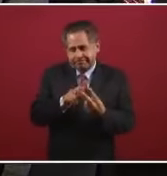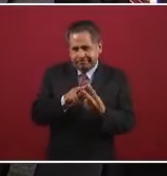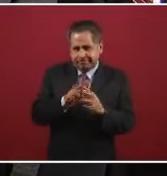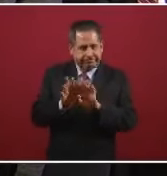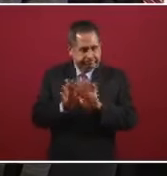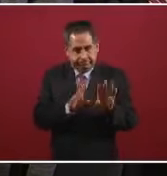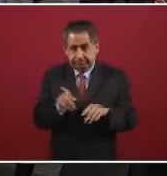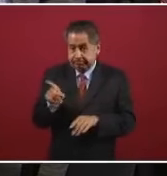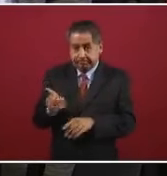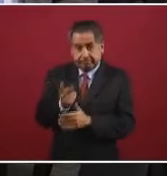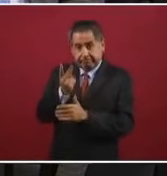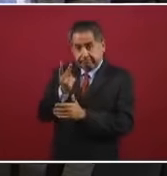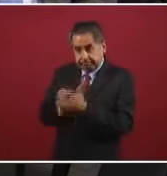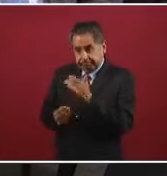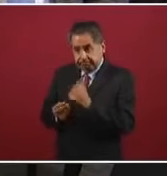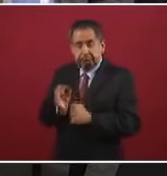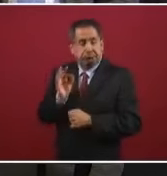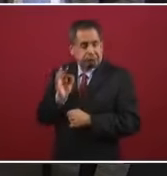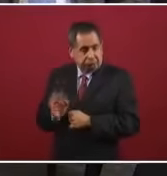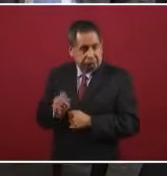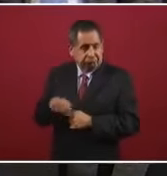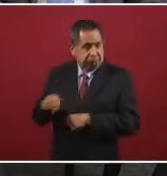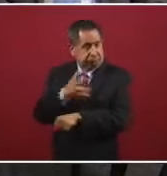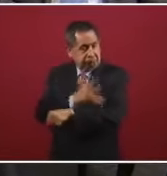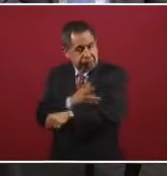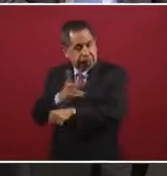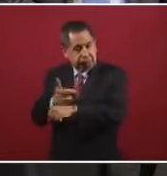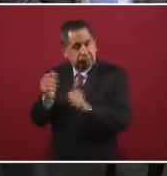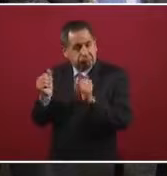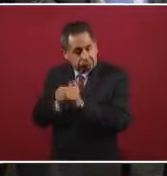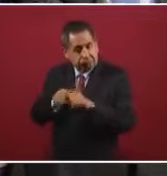Entonces, se tiene que buscar ahí el equilibrio.